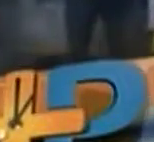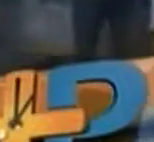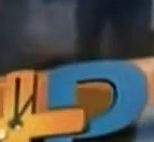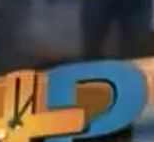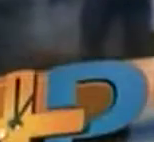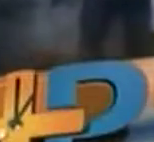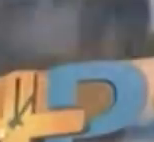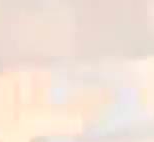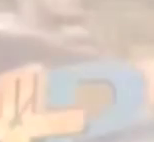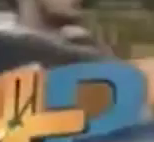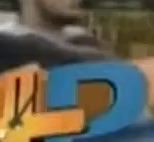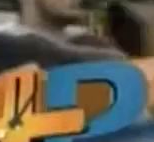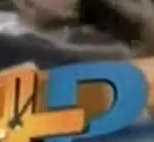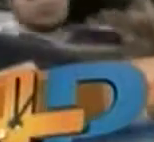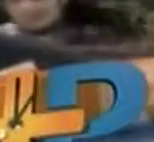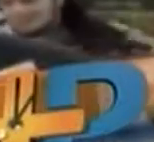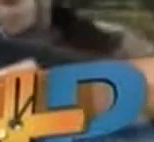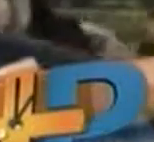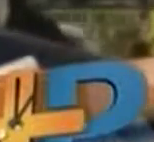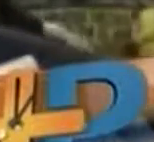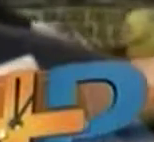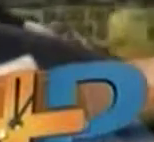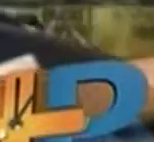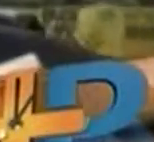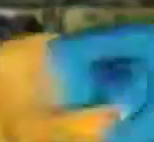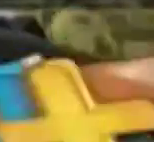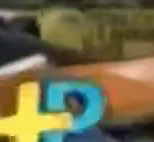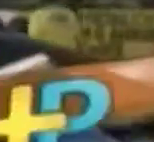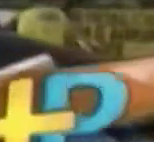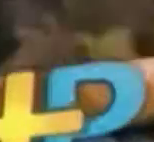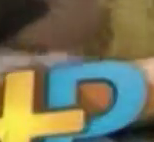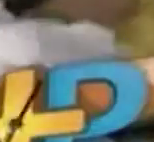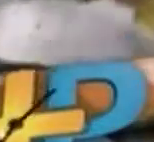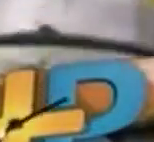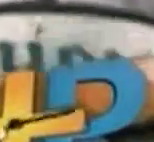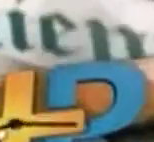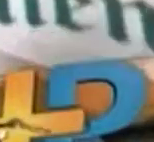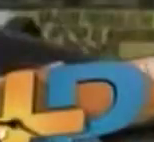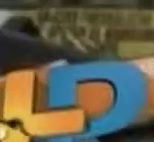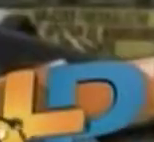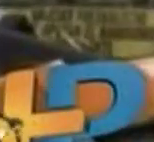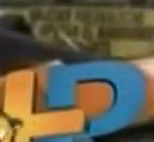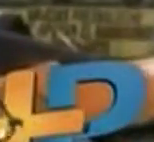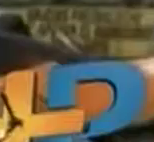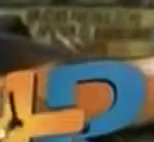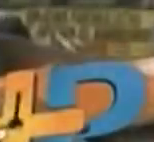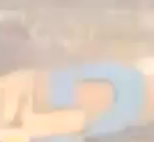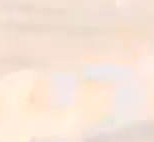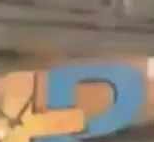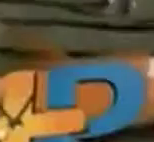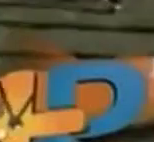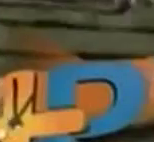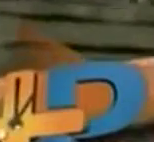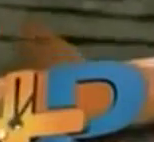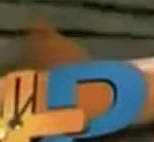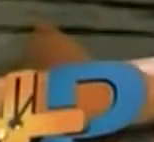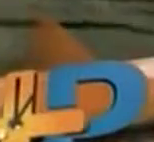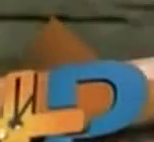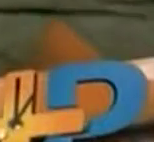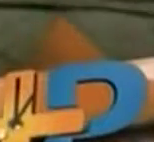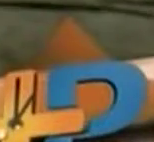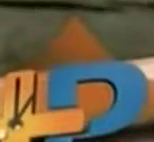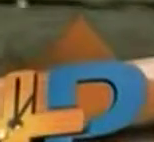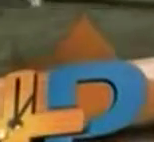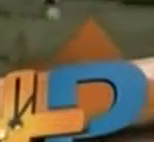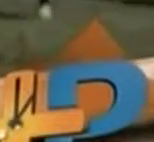victoria ante Venezuela. El Willy Rodríguez, un técnico vallecaucano que es profeta lejos de su tierra. Y la convocatoria